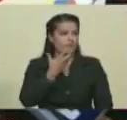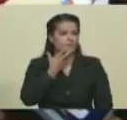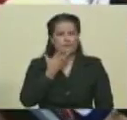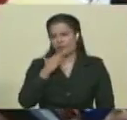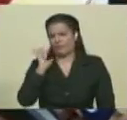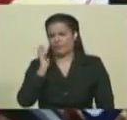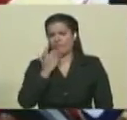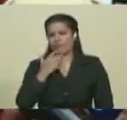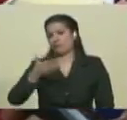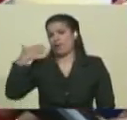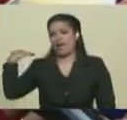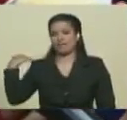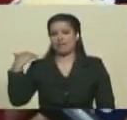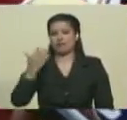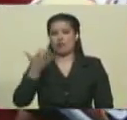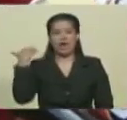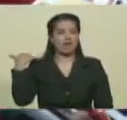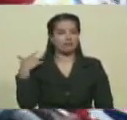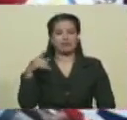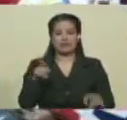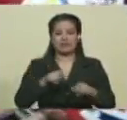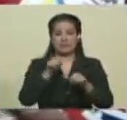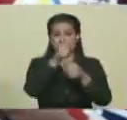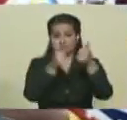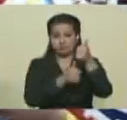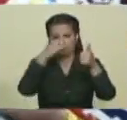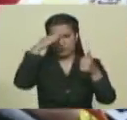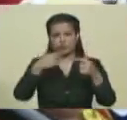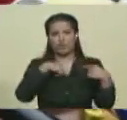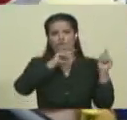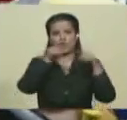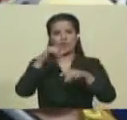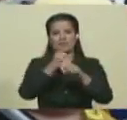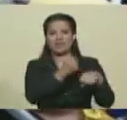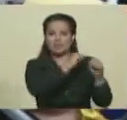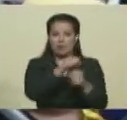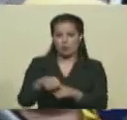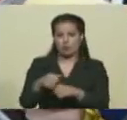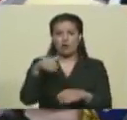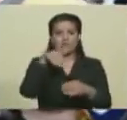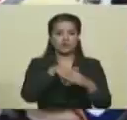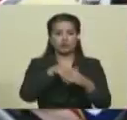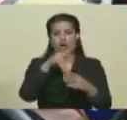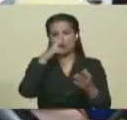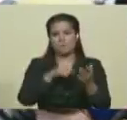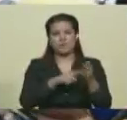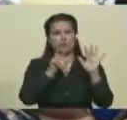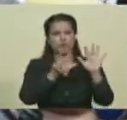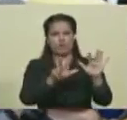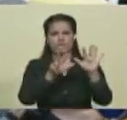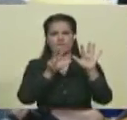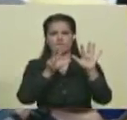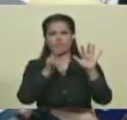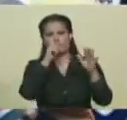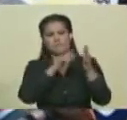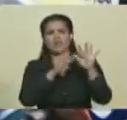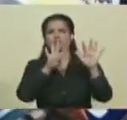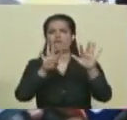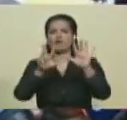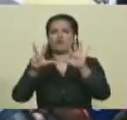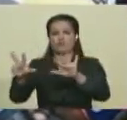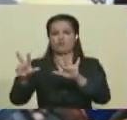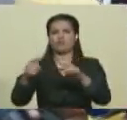Yo cuando era subteniente me mandaron al estado del Tamacuro, a las votaciones del año 88. Fui al estado del Tamacuro,